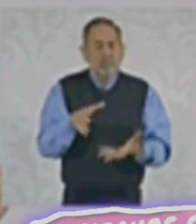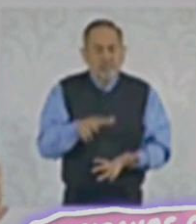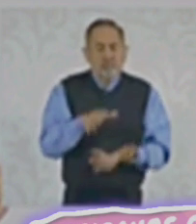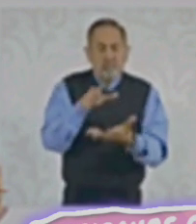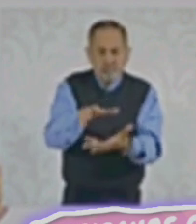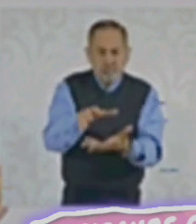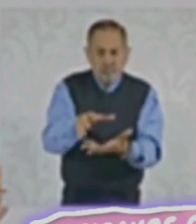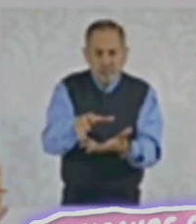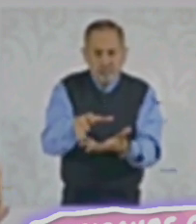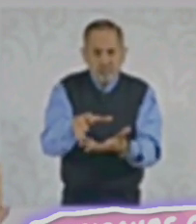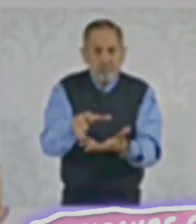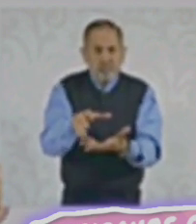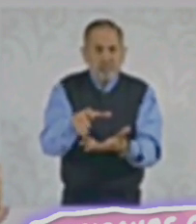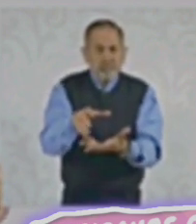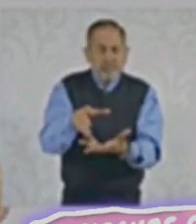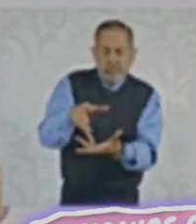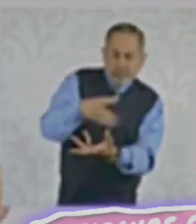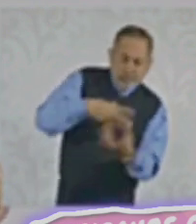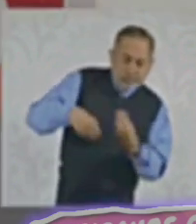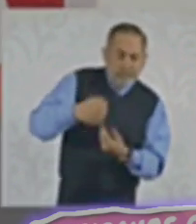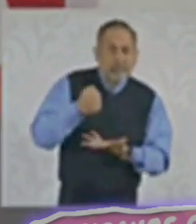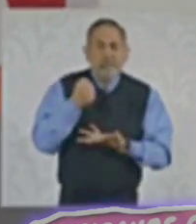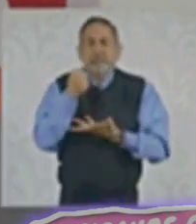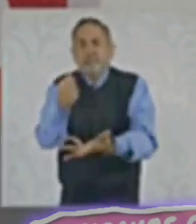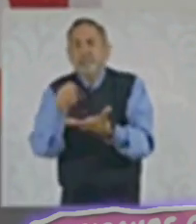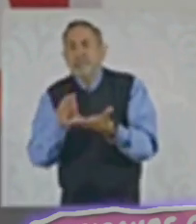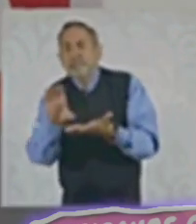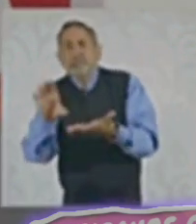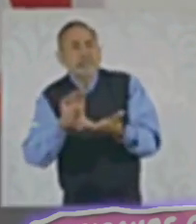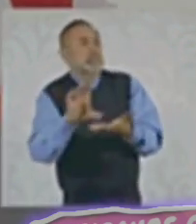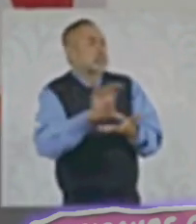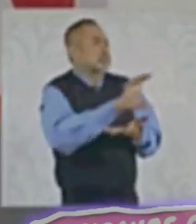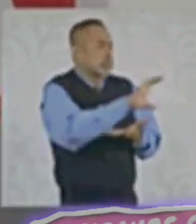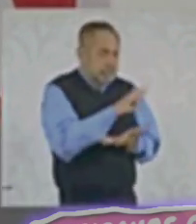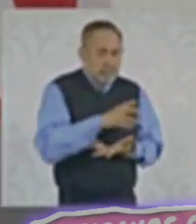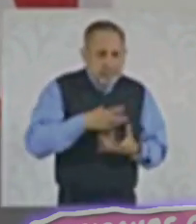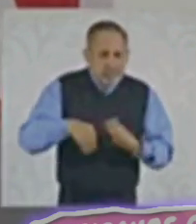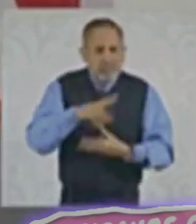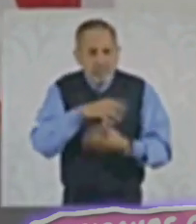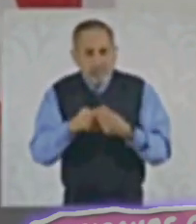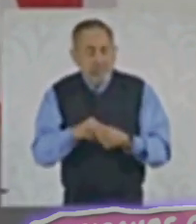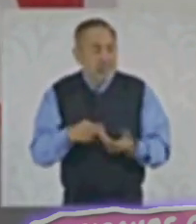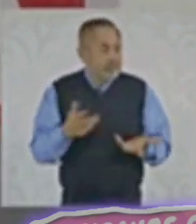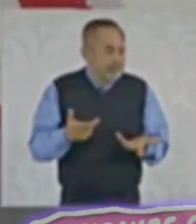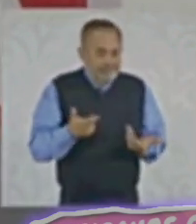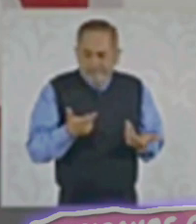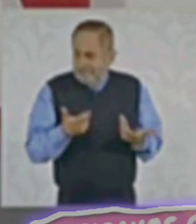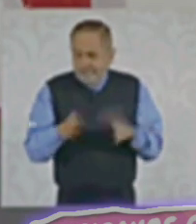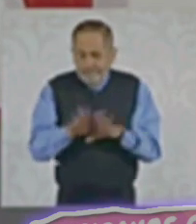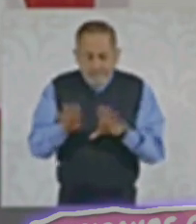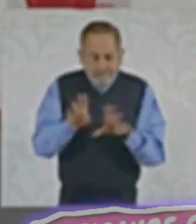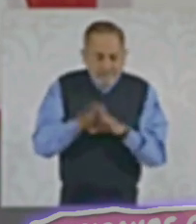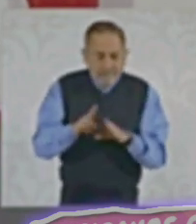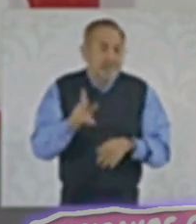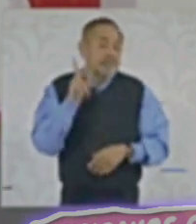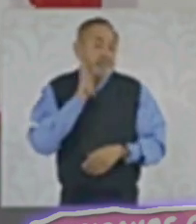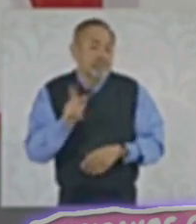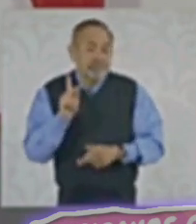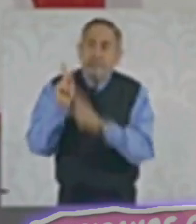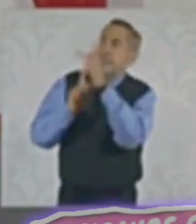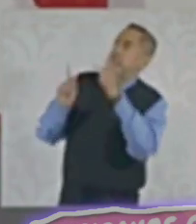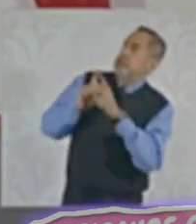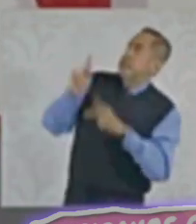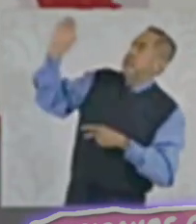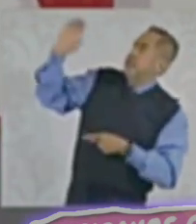se regresaba, digamos, en términos presupuestales, y para poder operar Pemex se endeudaba. Esa era